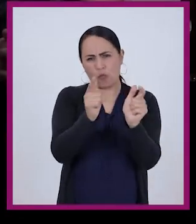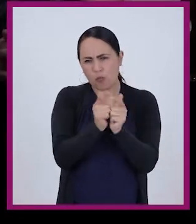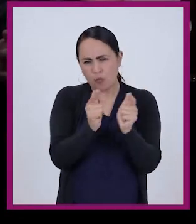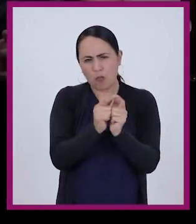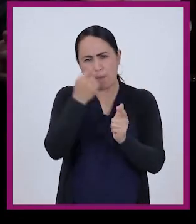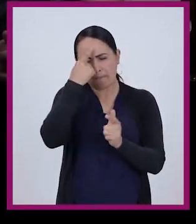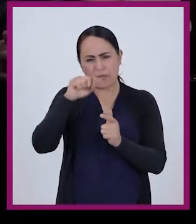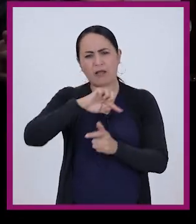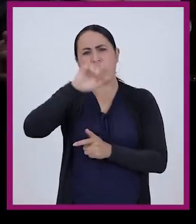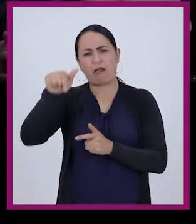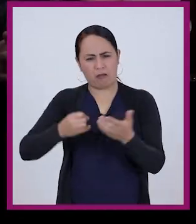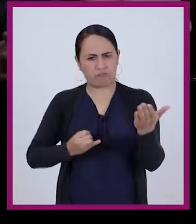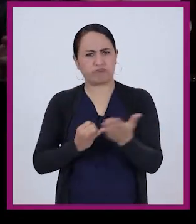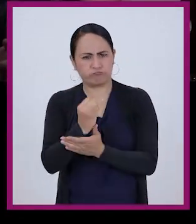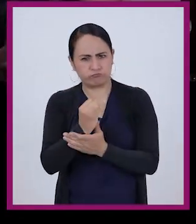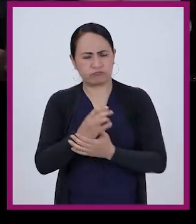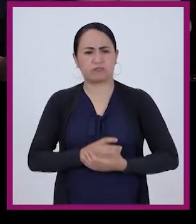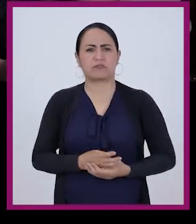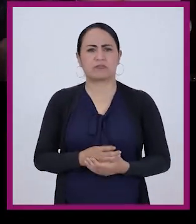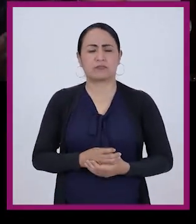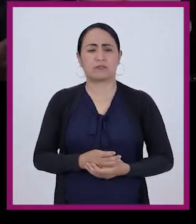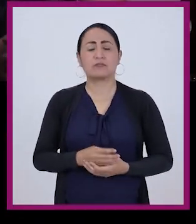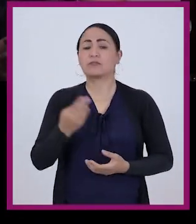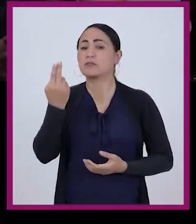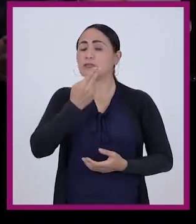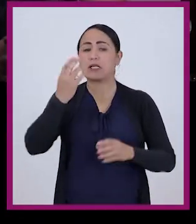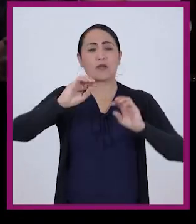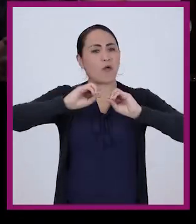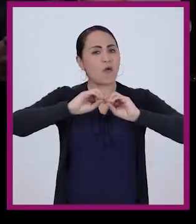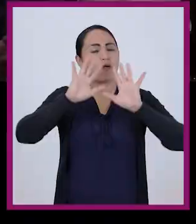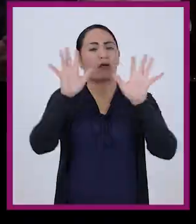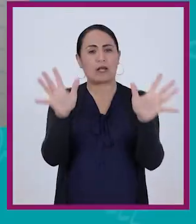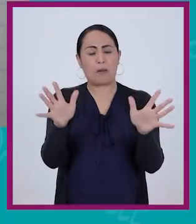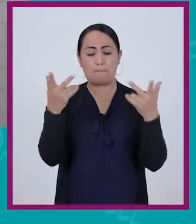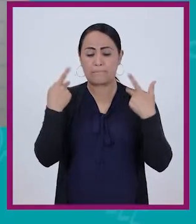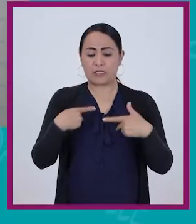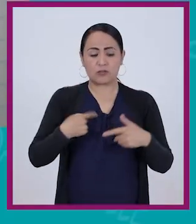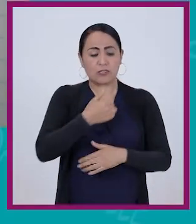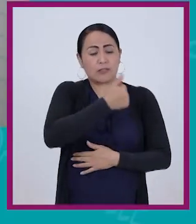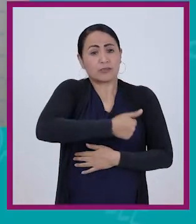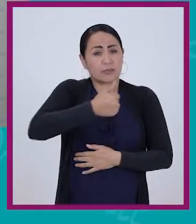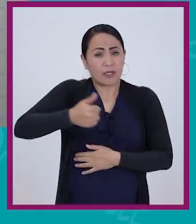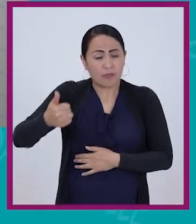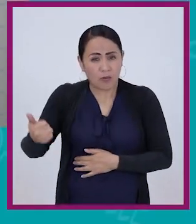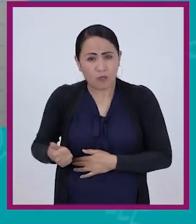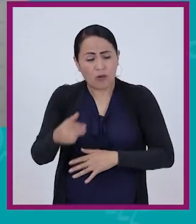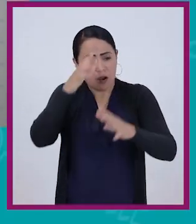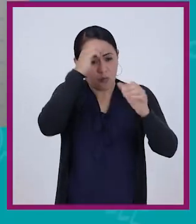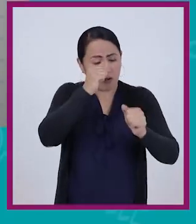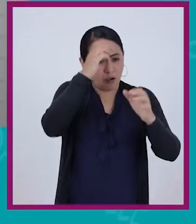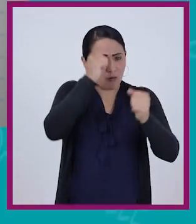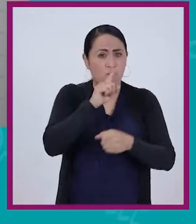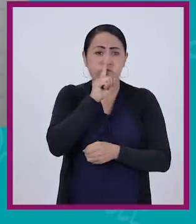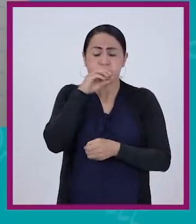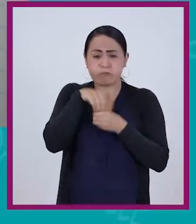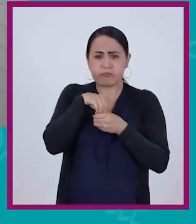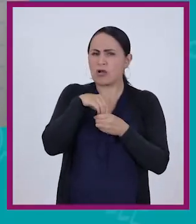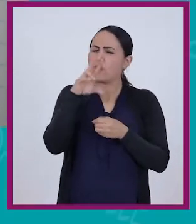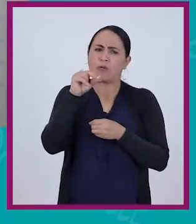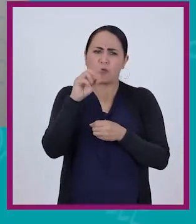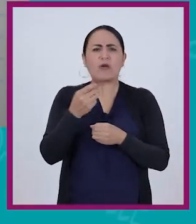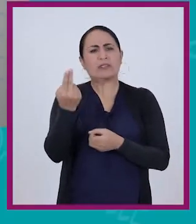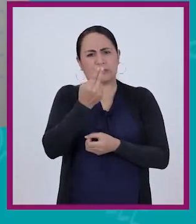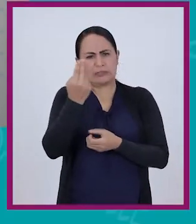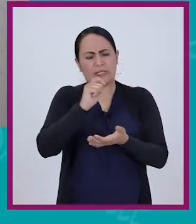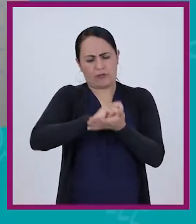un chat para la exposición de dudas y de toma de decisiones. Debe haber transparencia. Las y los integrantes